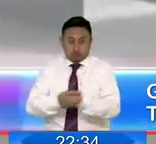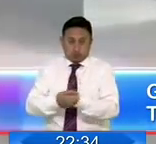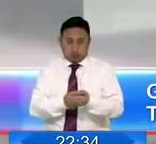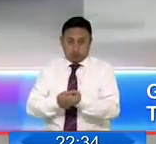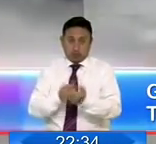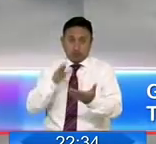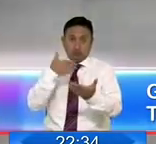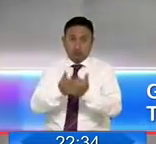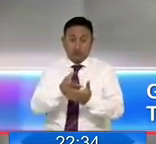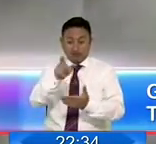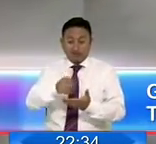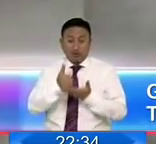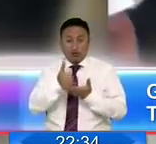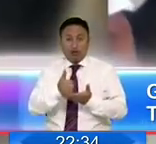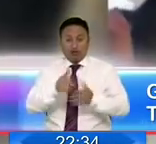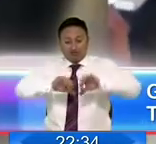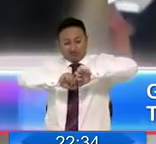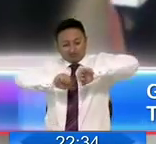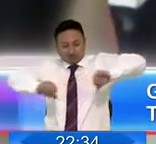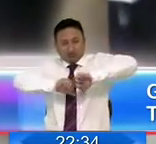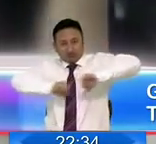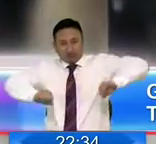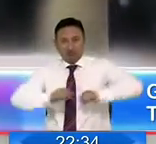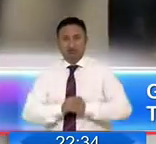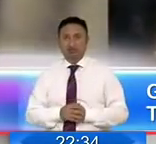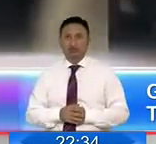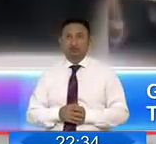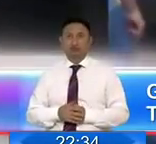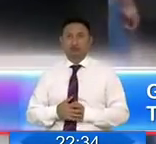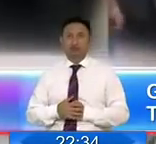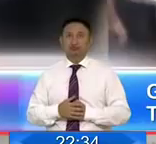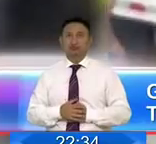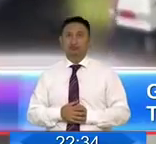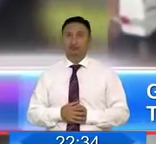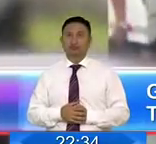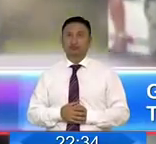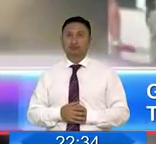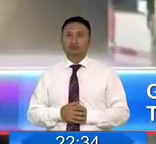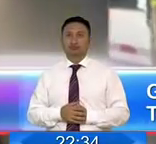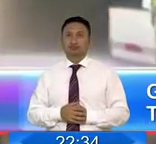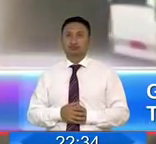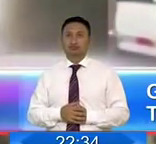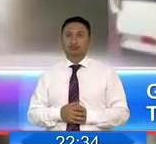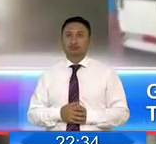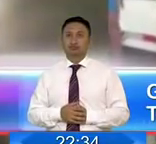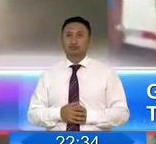por liberarla de la situación en la cual se encontraba.